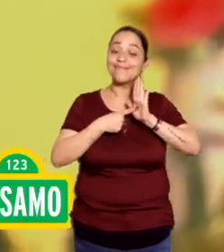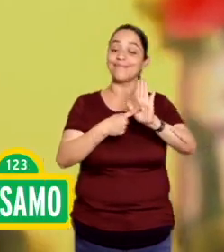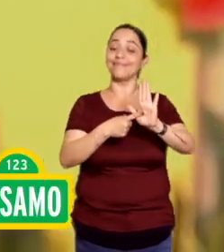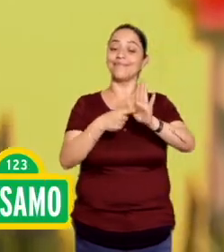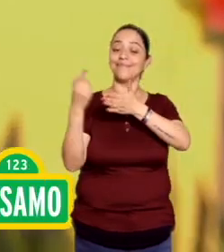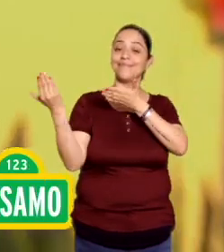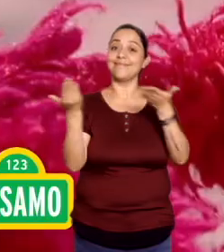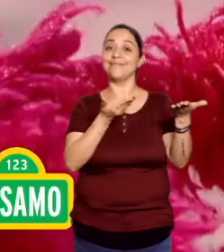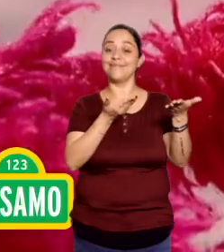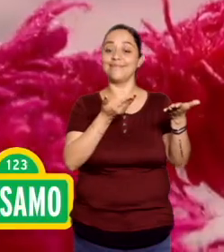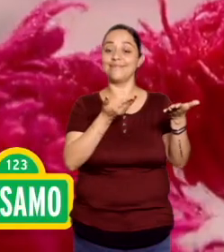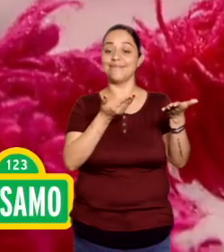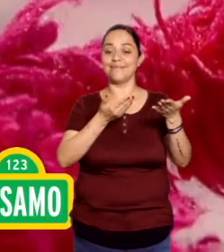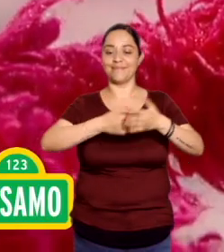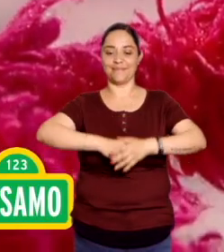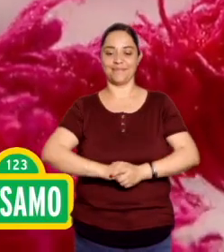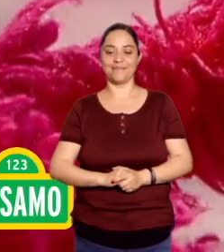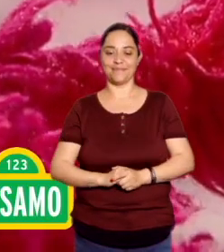¡Tarán!